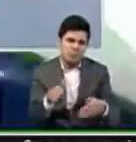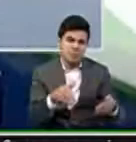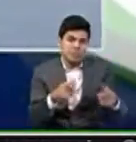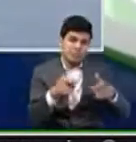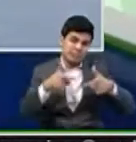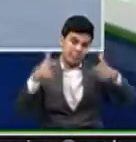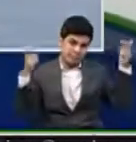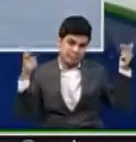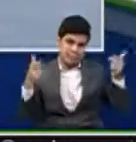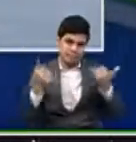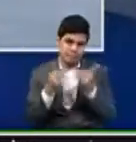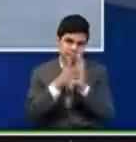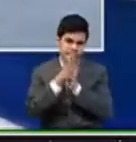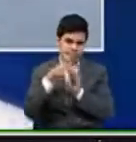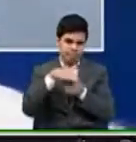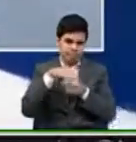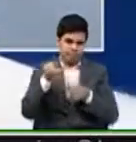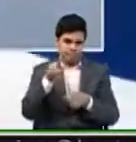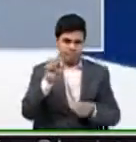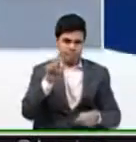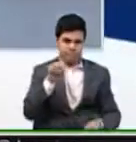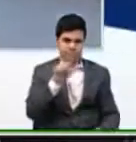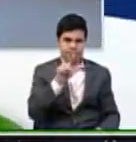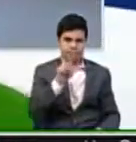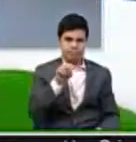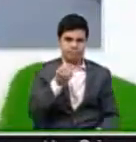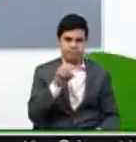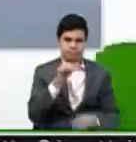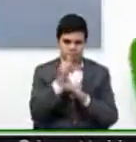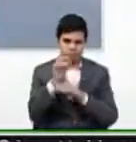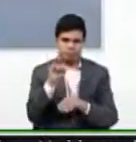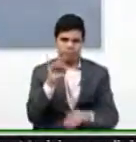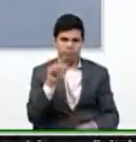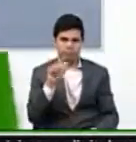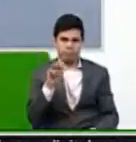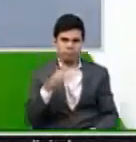proporción. Es la información desde el barrio San Alonso con la cámara de William Pantano, Carmen Mejía, Oriente Noticias.